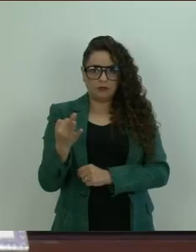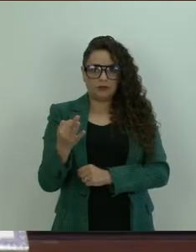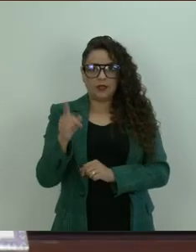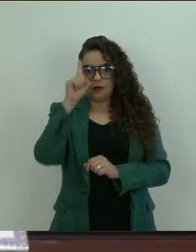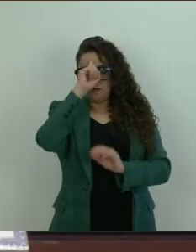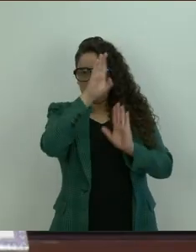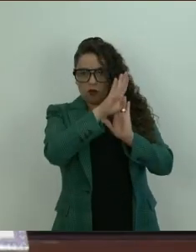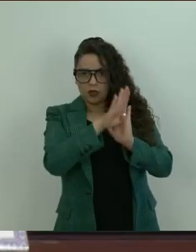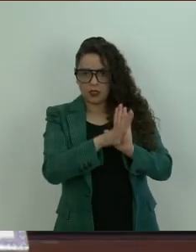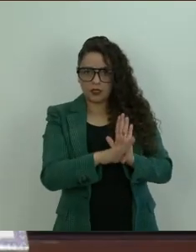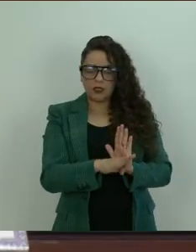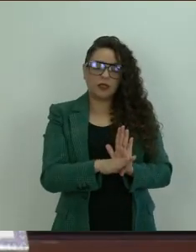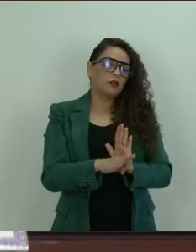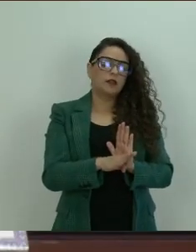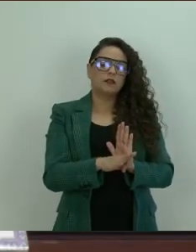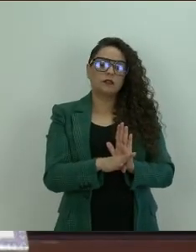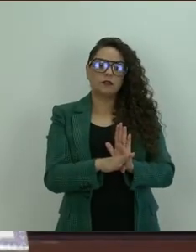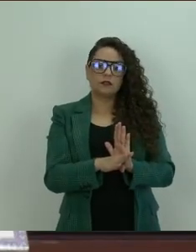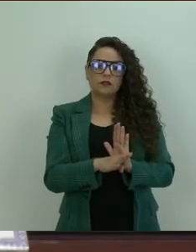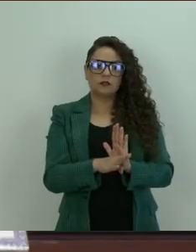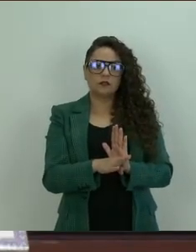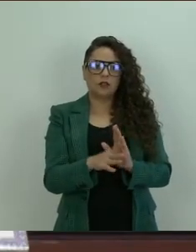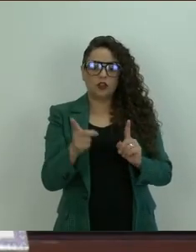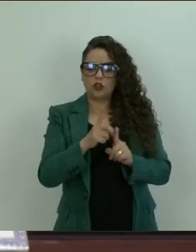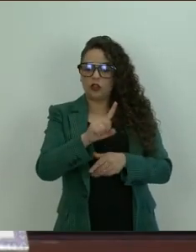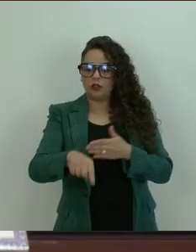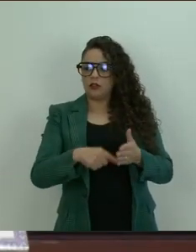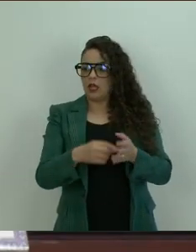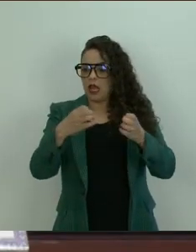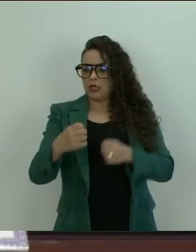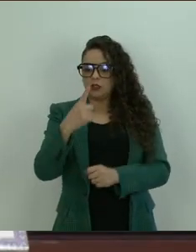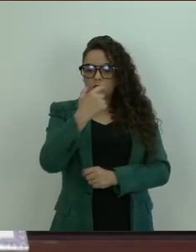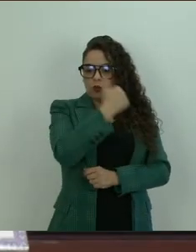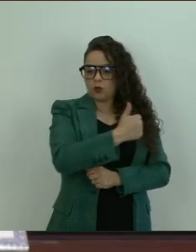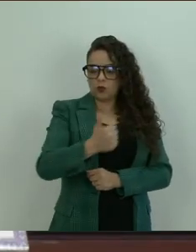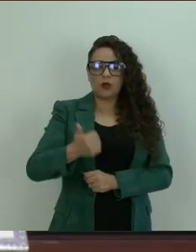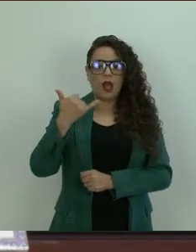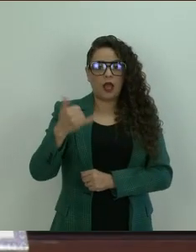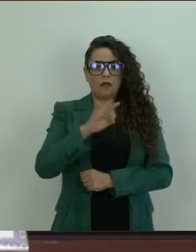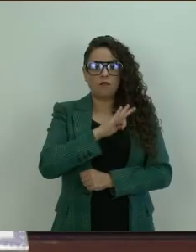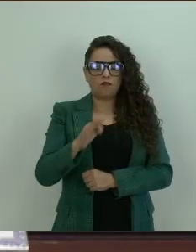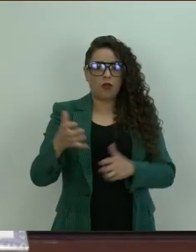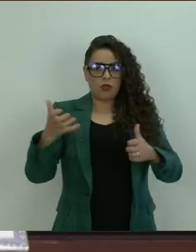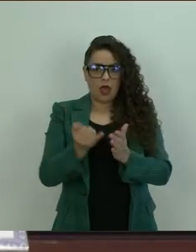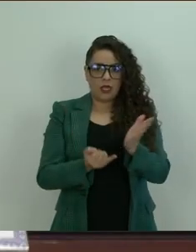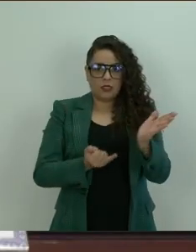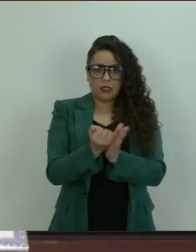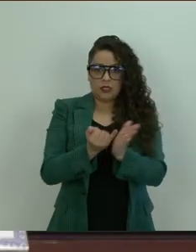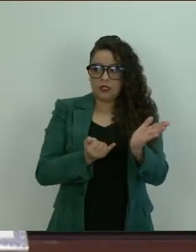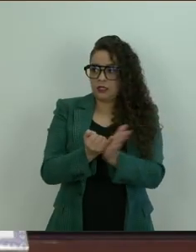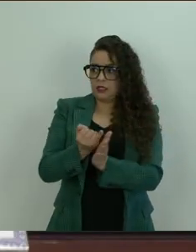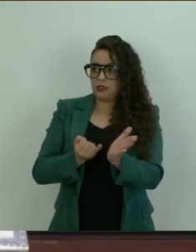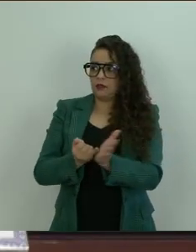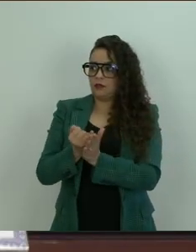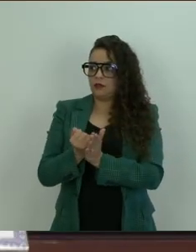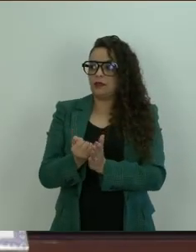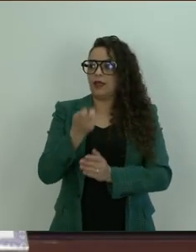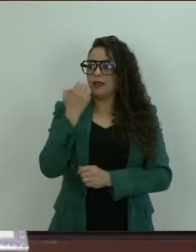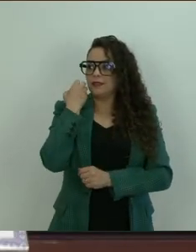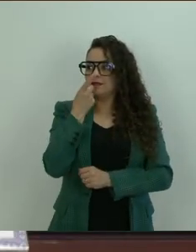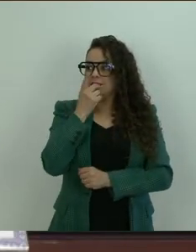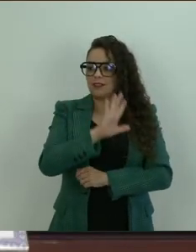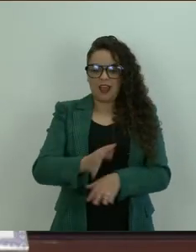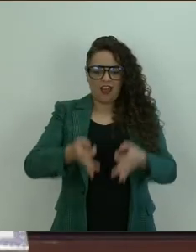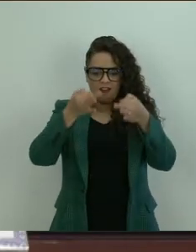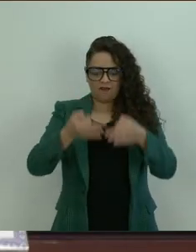que promovemos, en los espacios que habitamos y en cada una de las decisiones que tomamos, entonces estaremos dando pasos